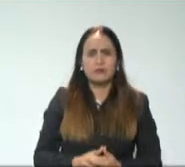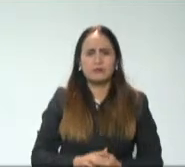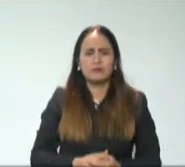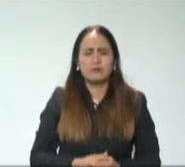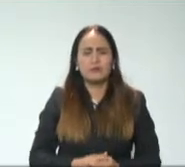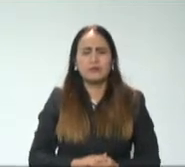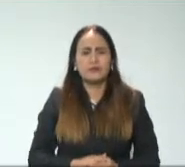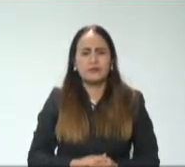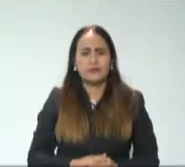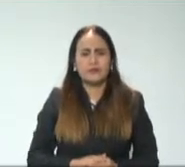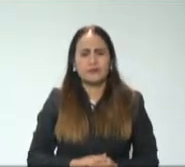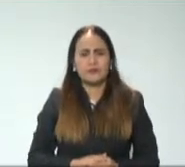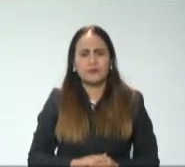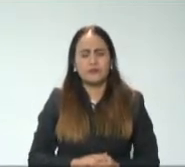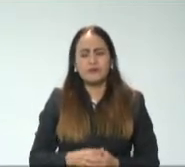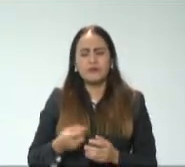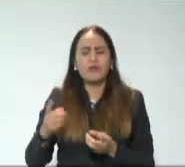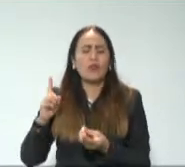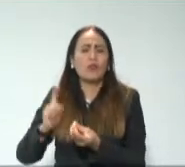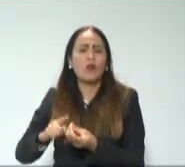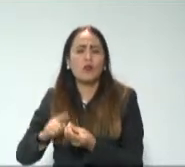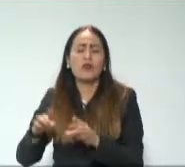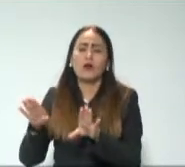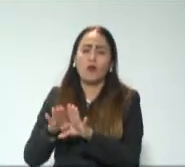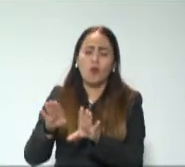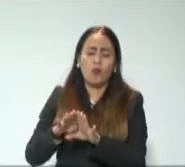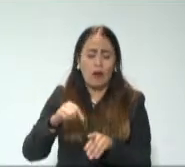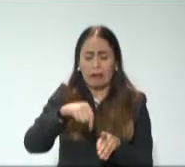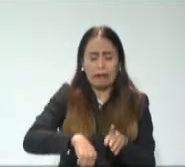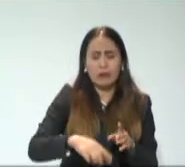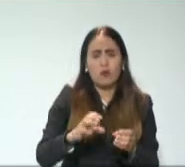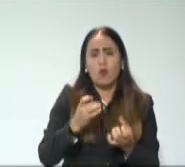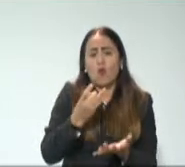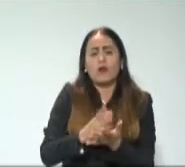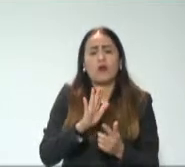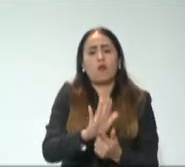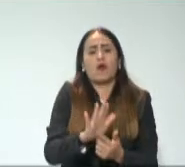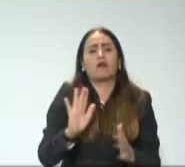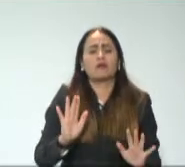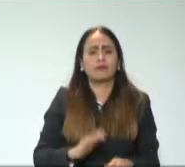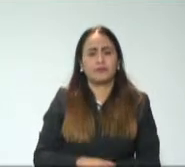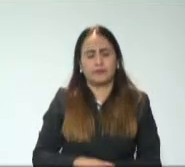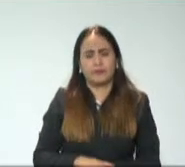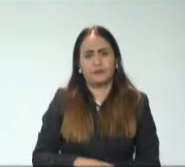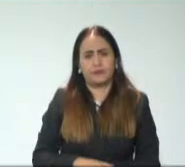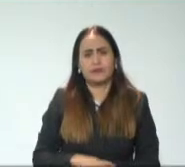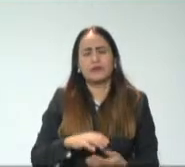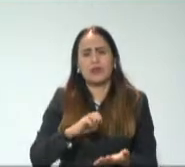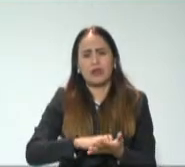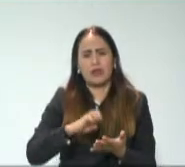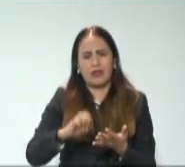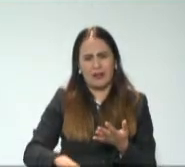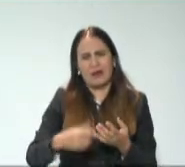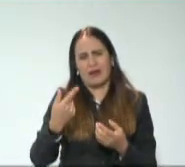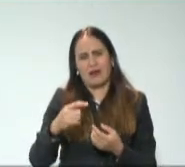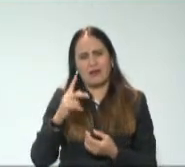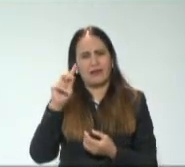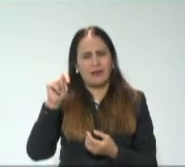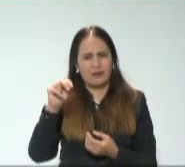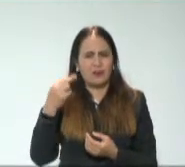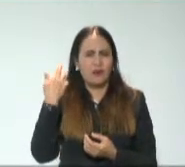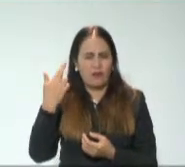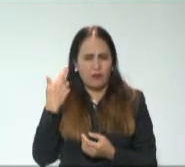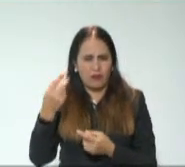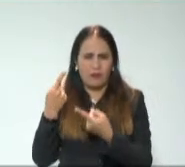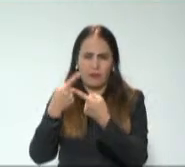concepto de origen A qué me quiero referir el medio de comunicación transmite la información